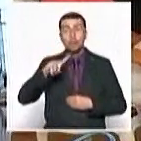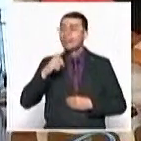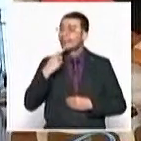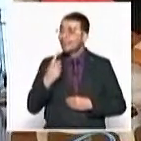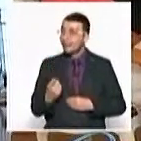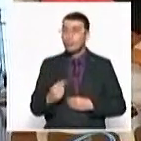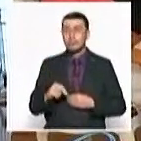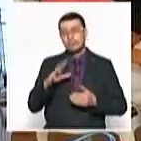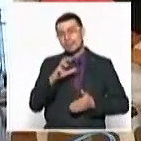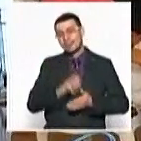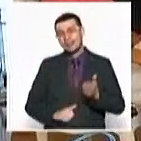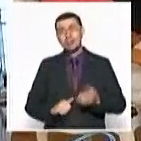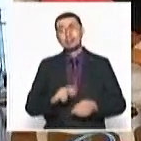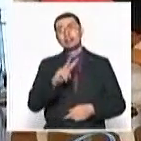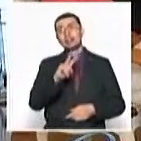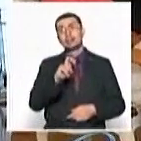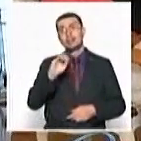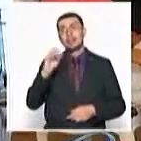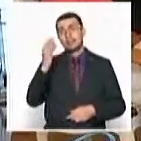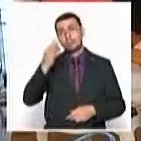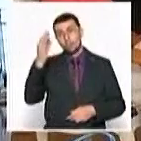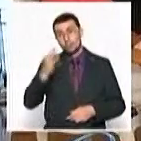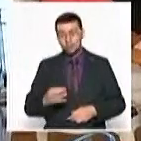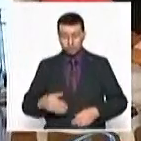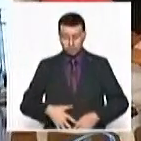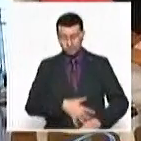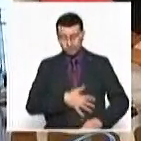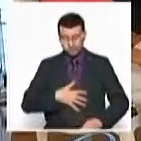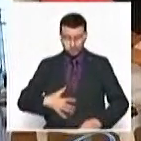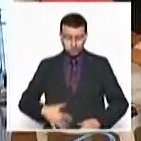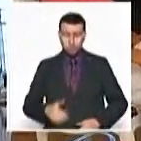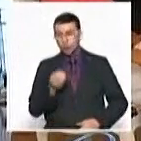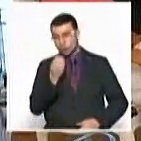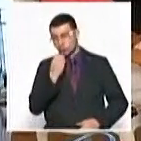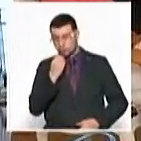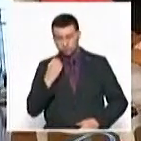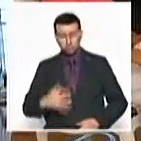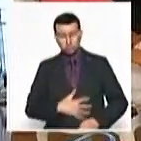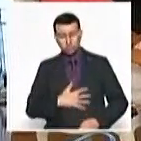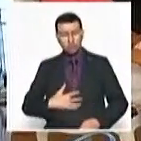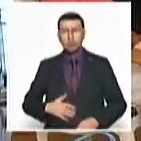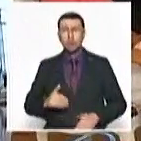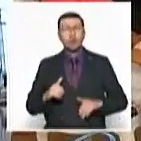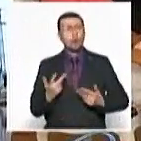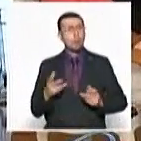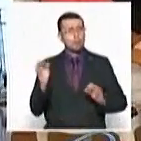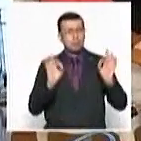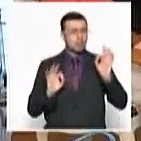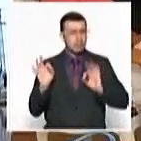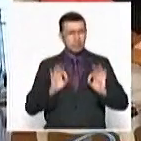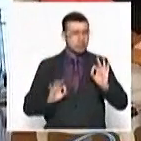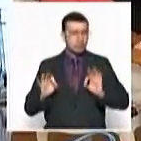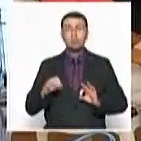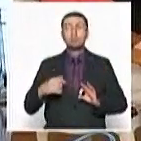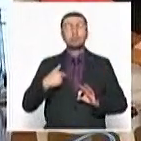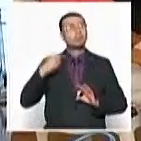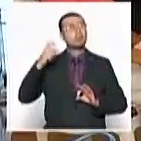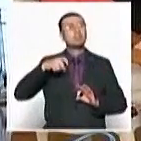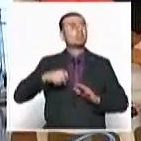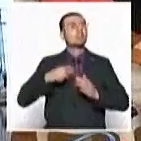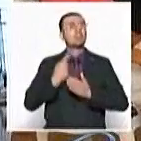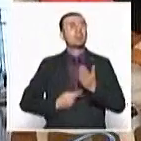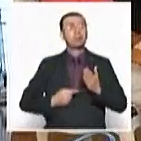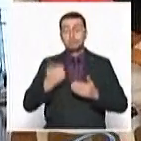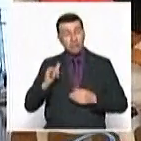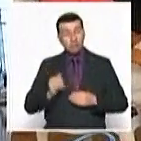quitarán el 70% del estómago. Agradezco mi informe, ¿cómo debo prepararme para la cirugía y qué debo tener en cuenta después de